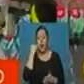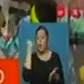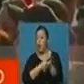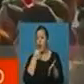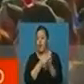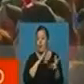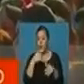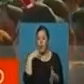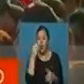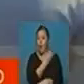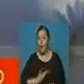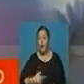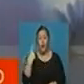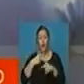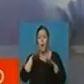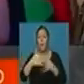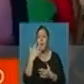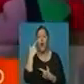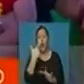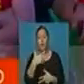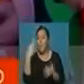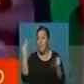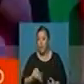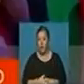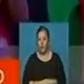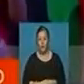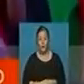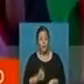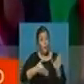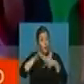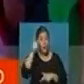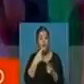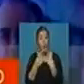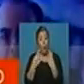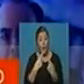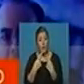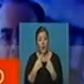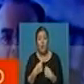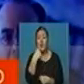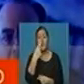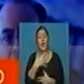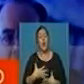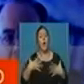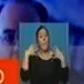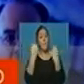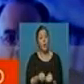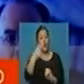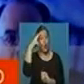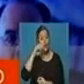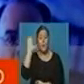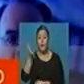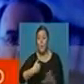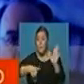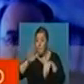posiciones, mantiene su popularidad intacta. La mayoría de las encuestas destacan un respaldo que supera el